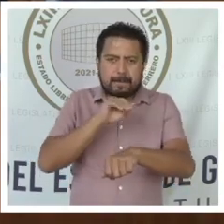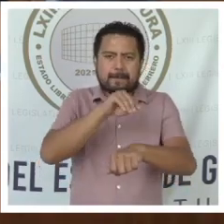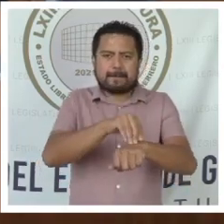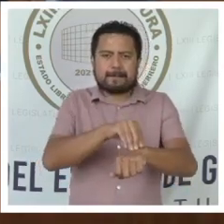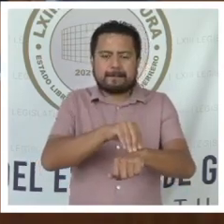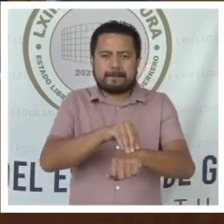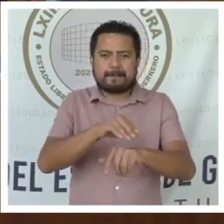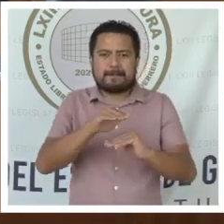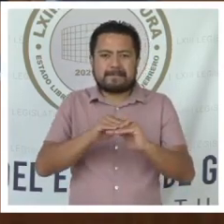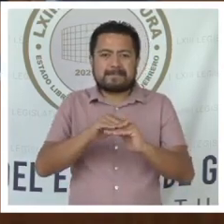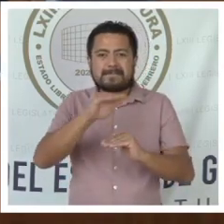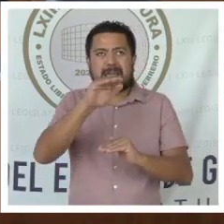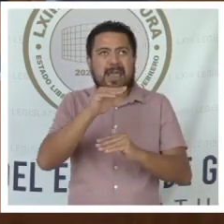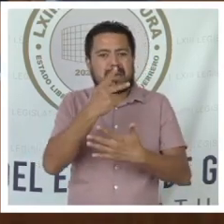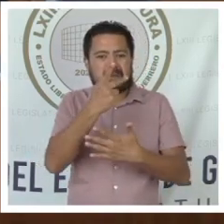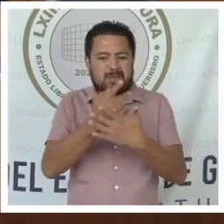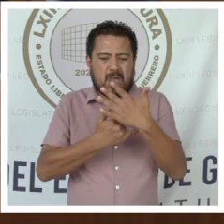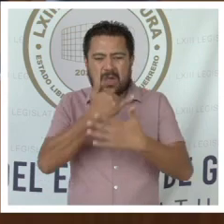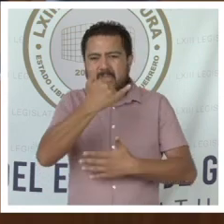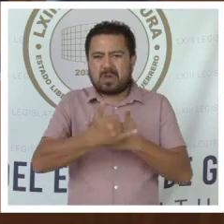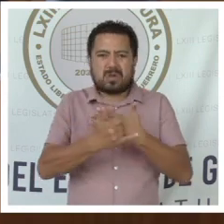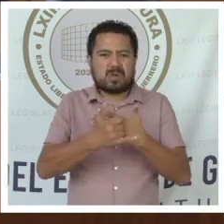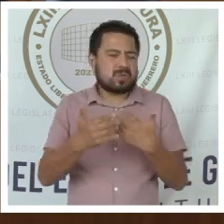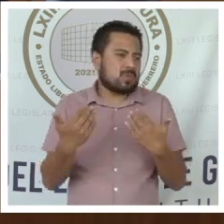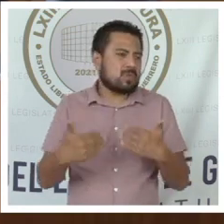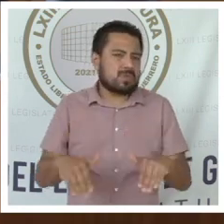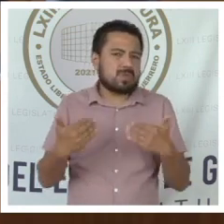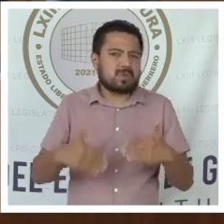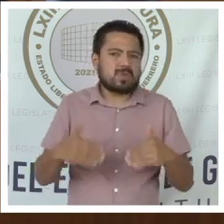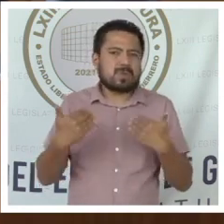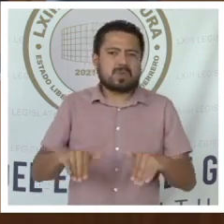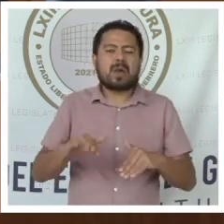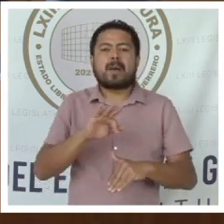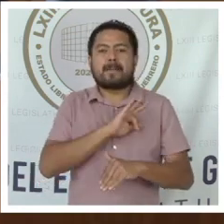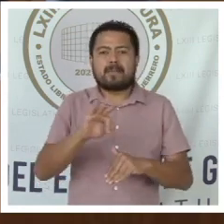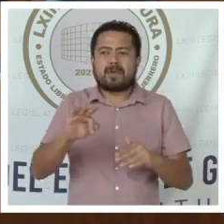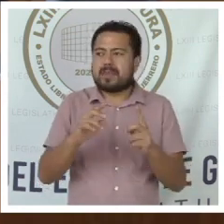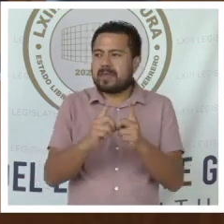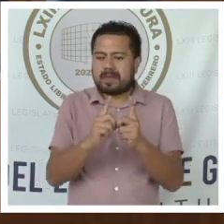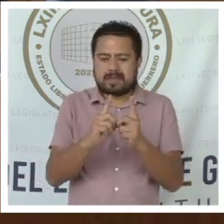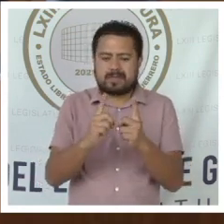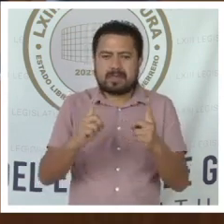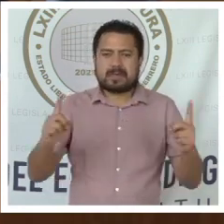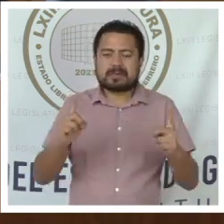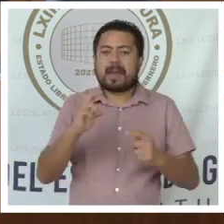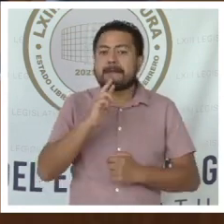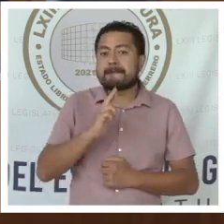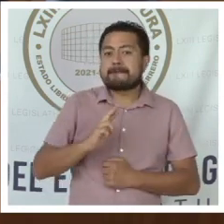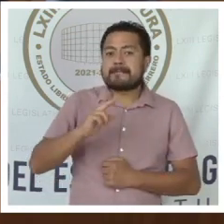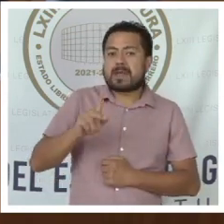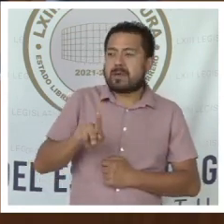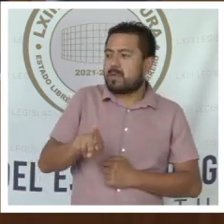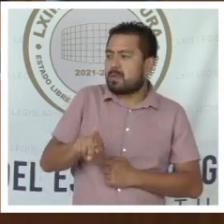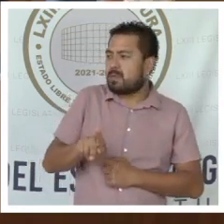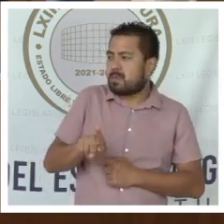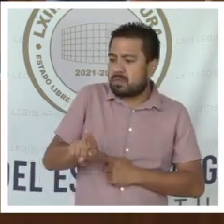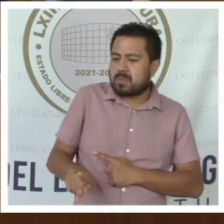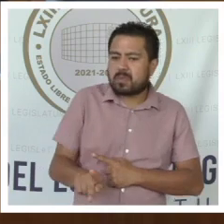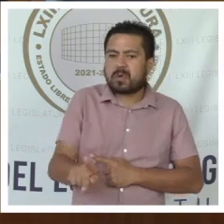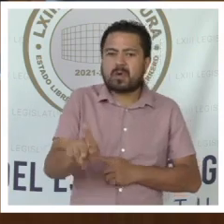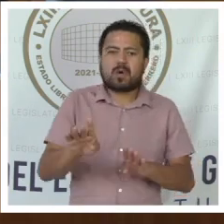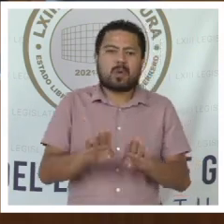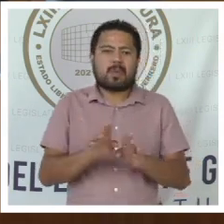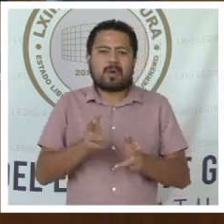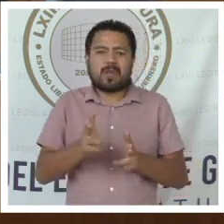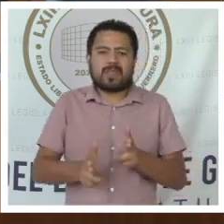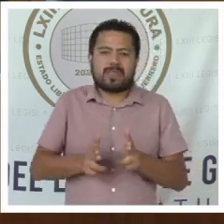los grandes proyectos para traer desarrollo a los pueblos como el tren